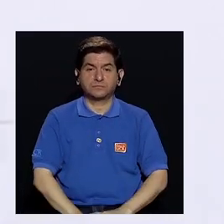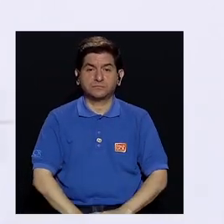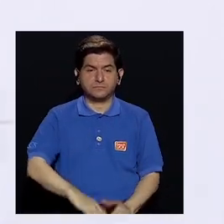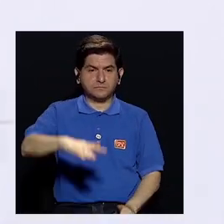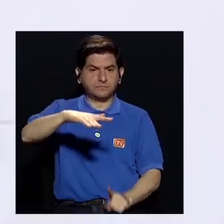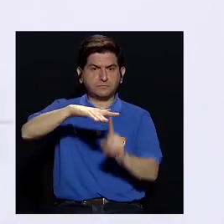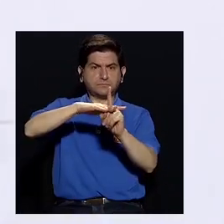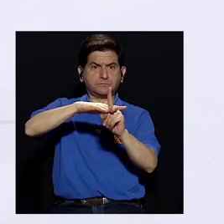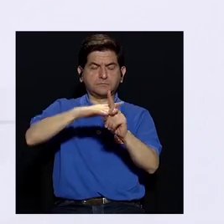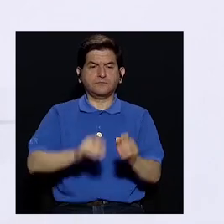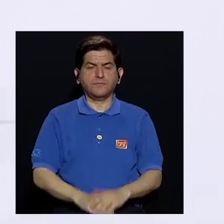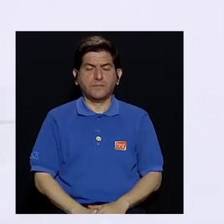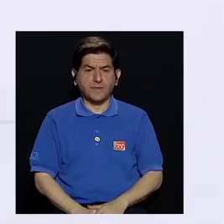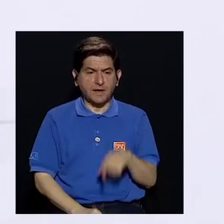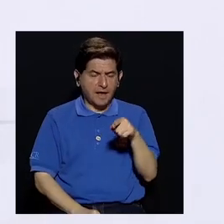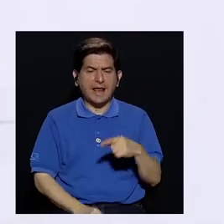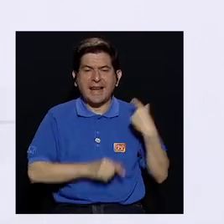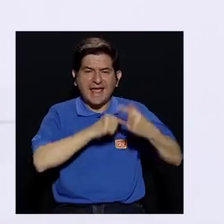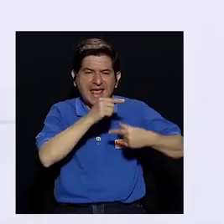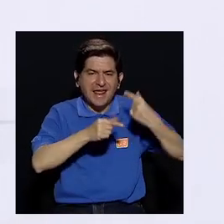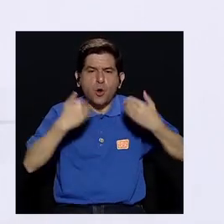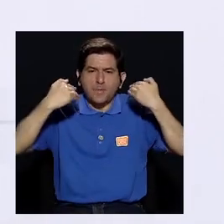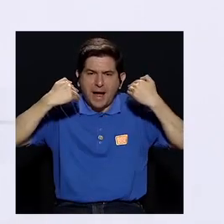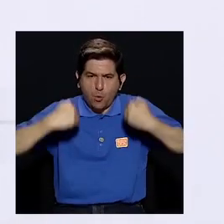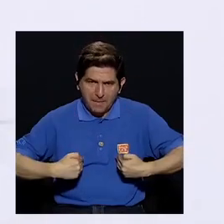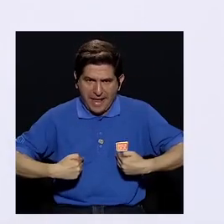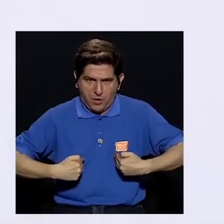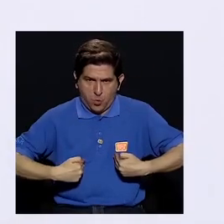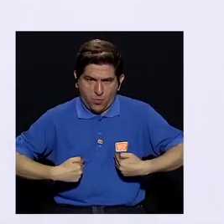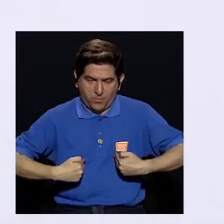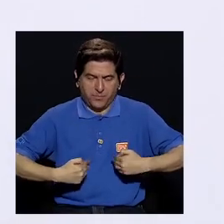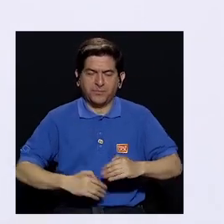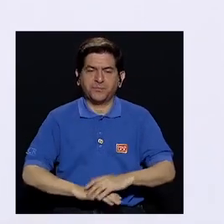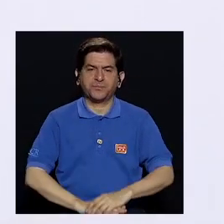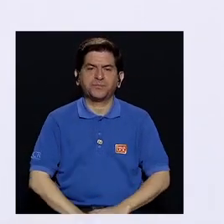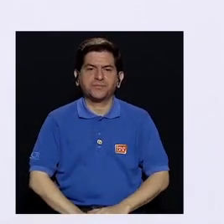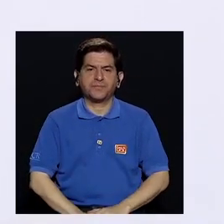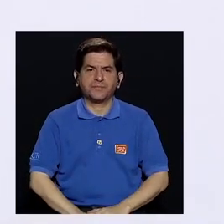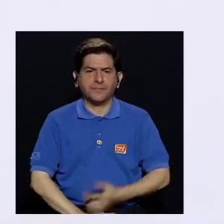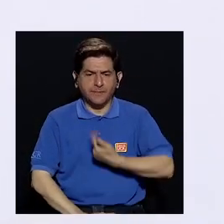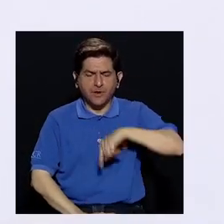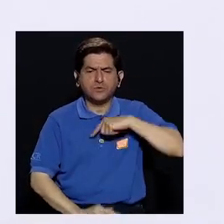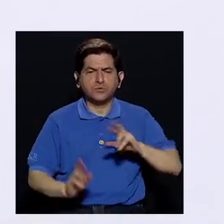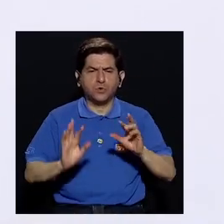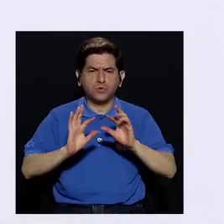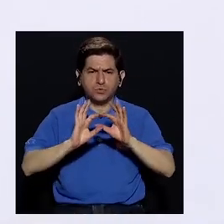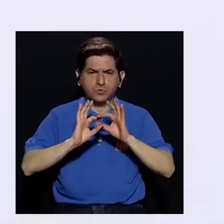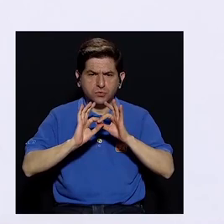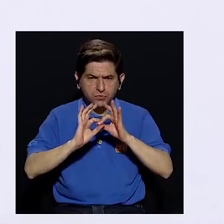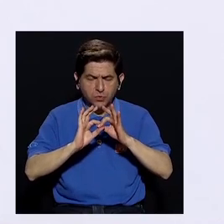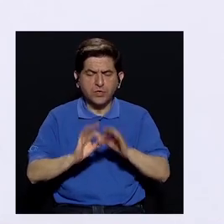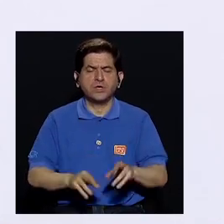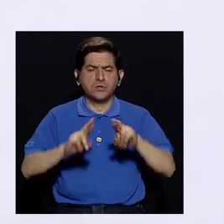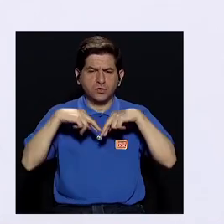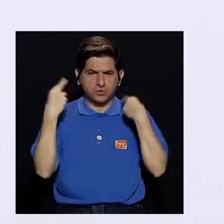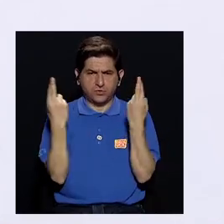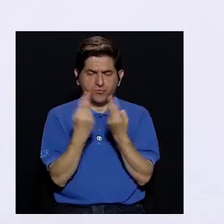américa latina' participar en esto entonces cuando aparece lo en el genoma humano